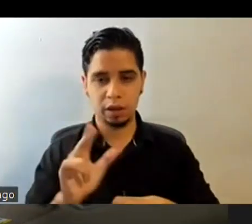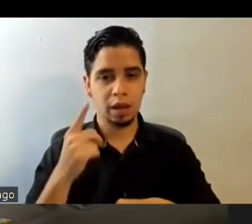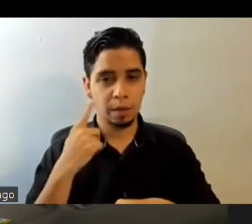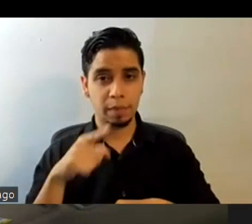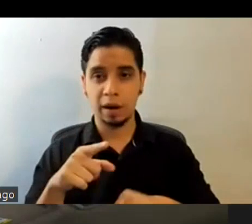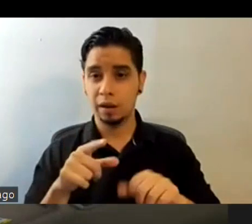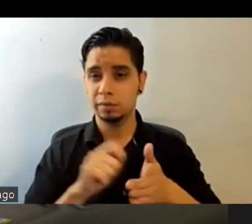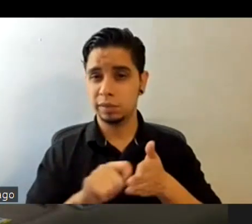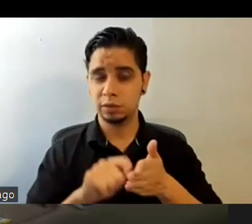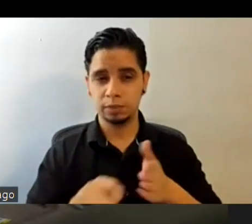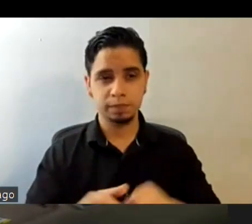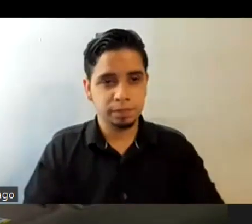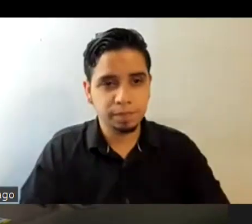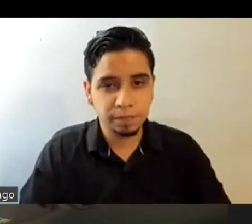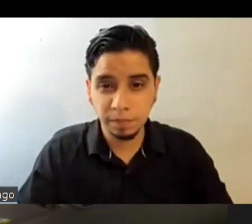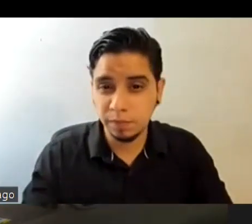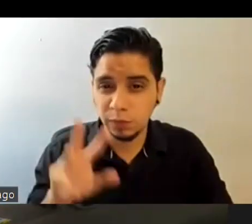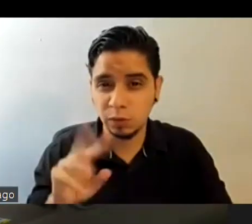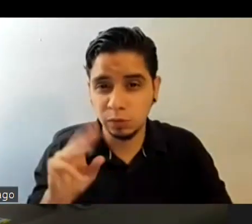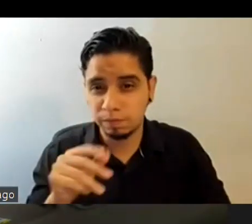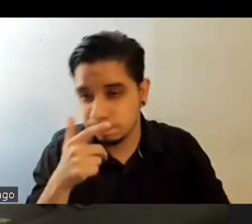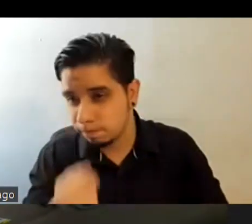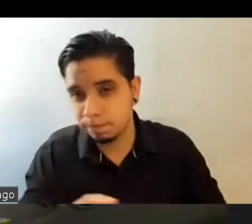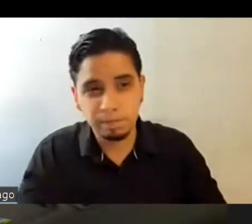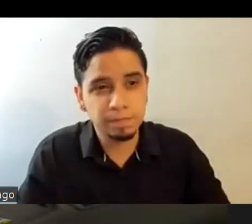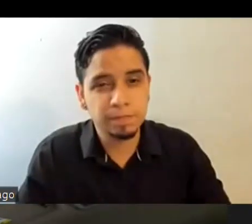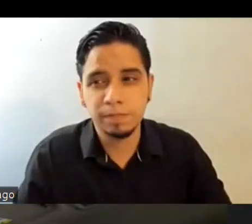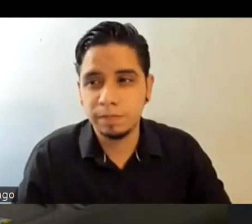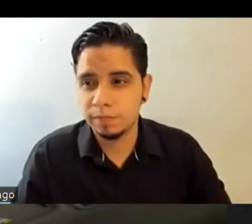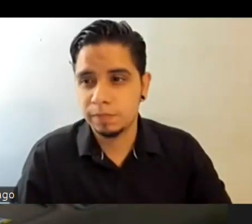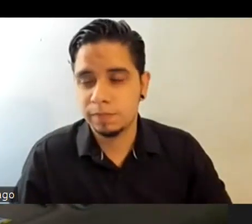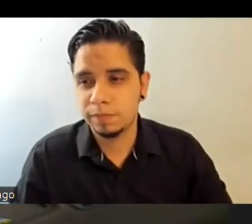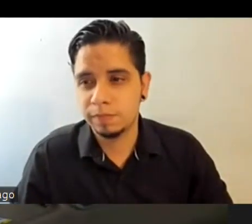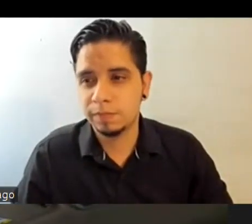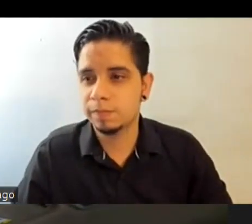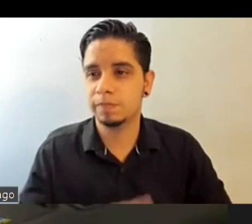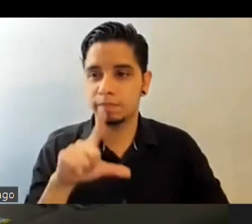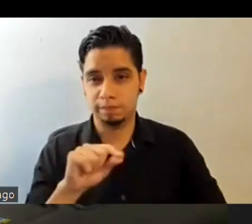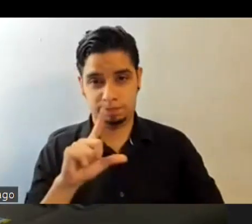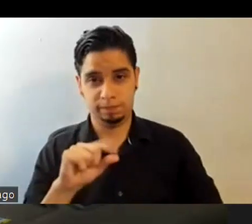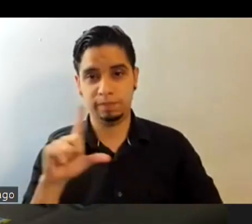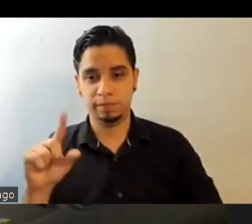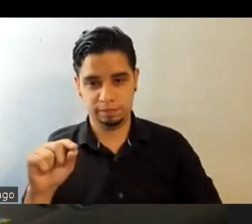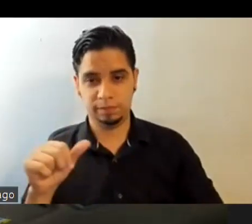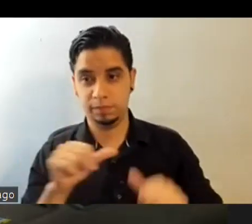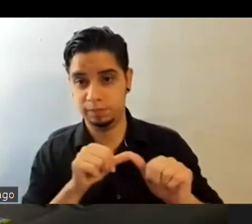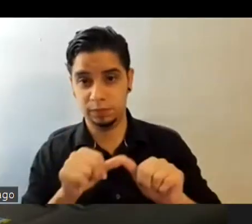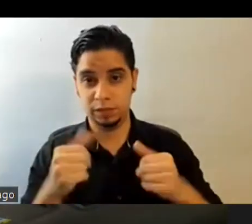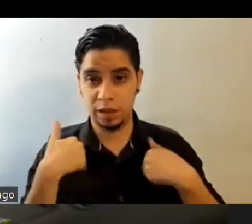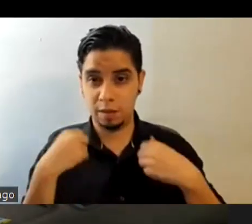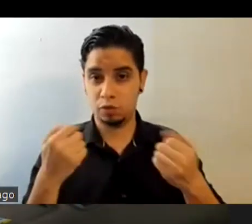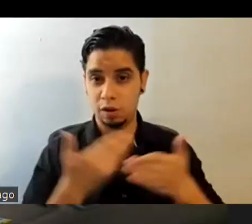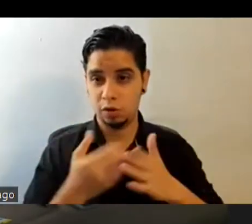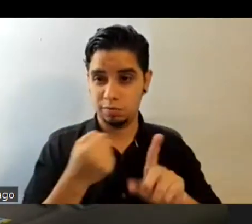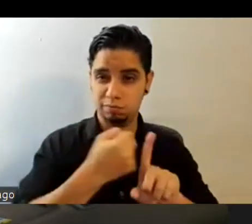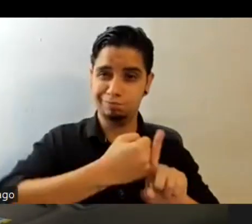texto. Ah, wow. Wow. Él lo sabido O antes. sea que este 2020 pica y se extiende, porque esto tiene más de